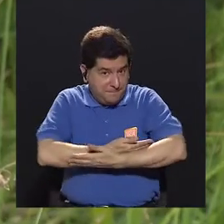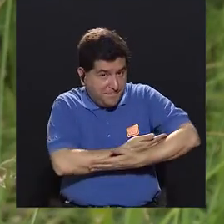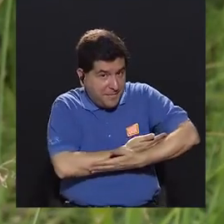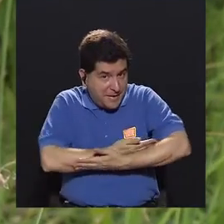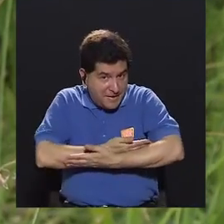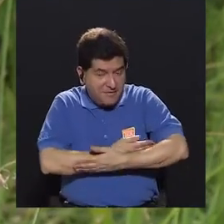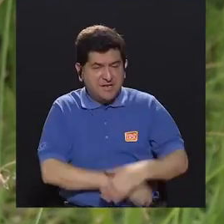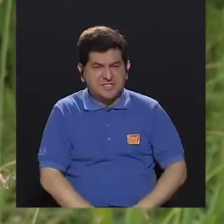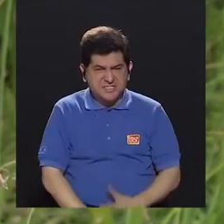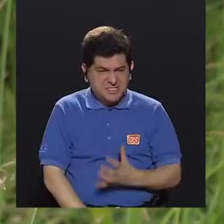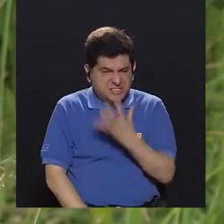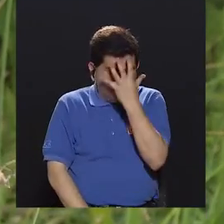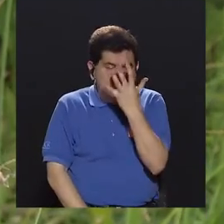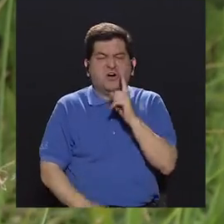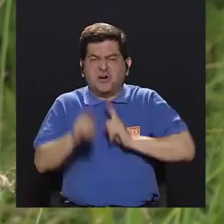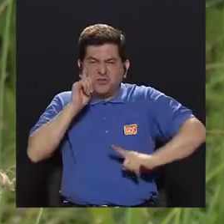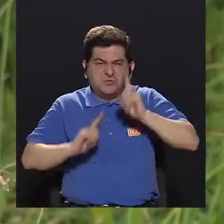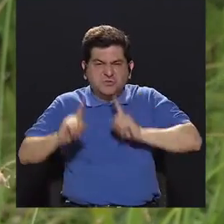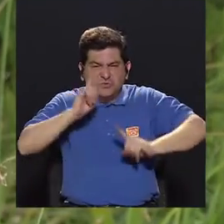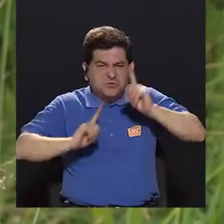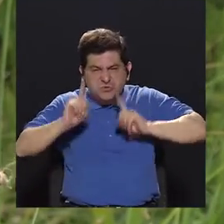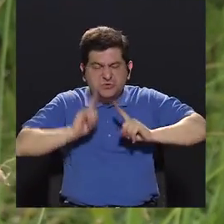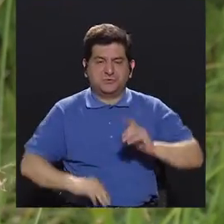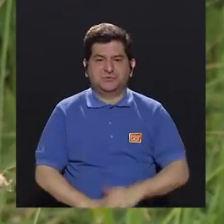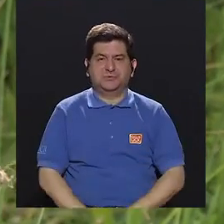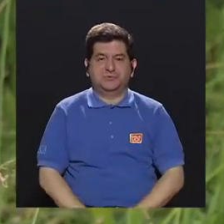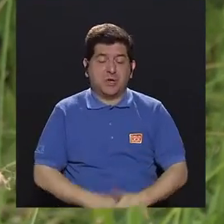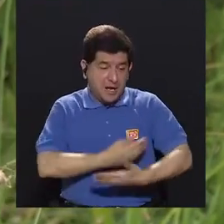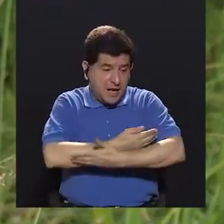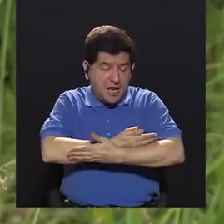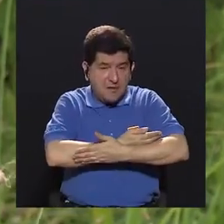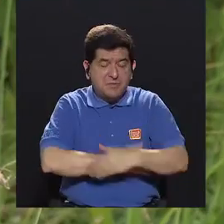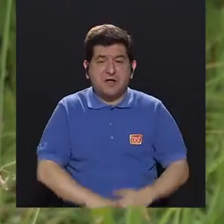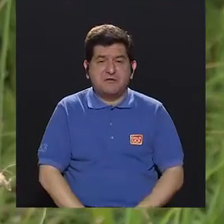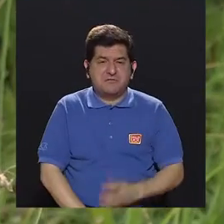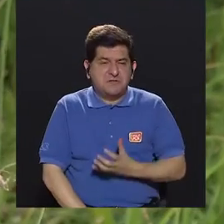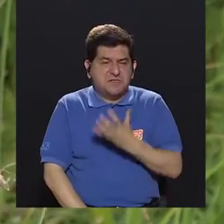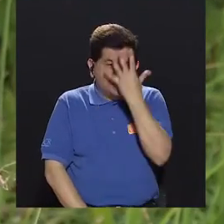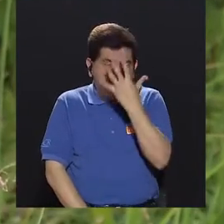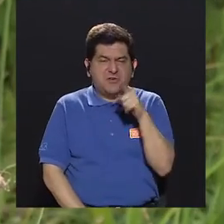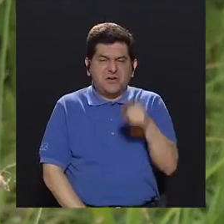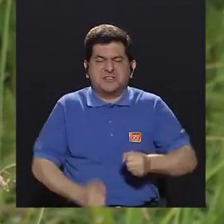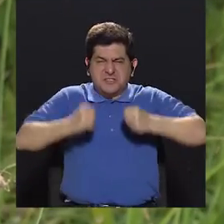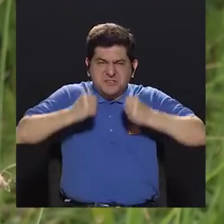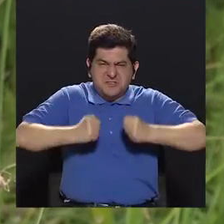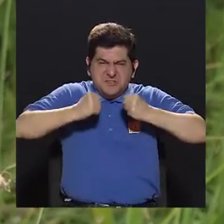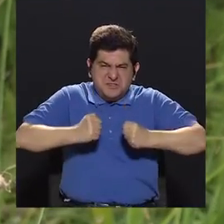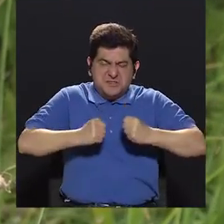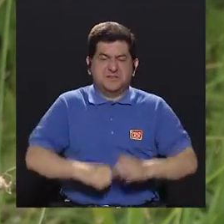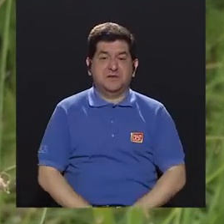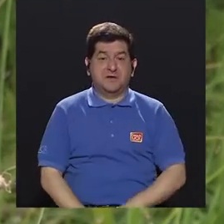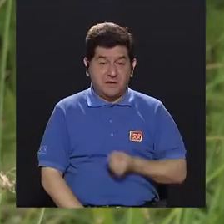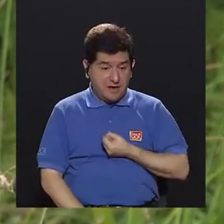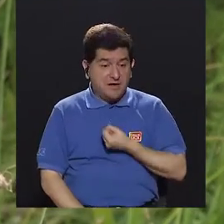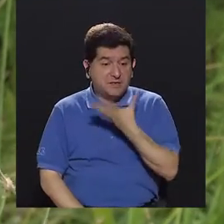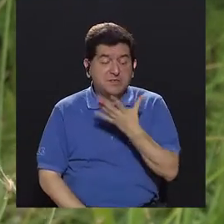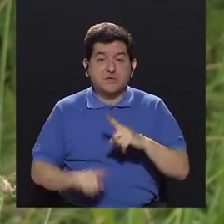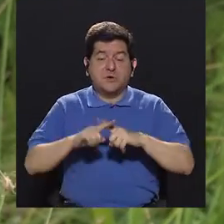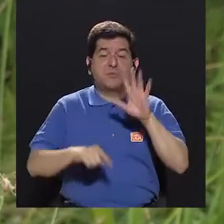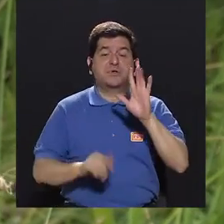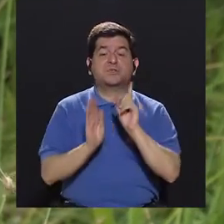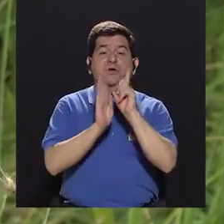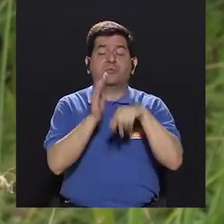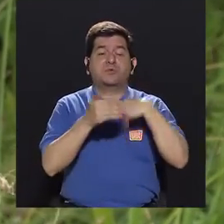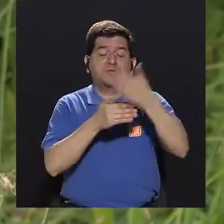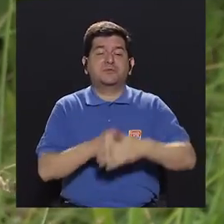resulta ser que se enojan y lloran. Los bebés se enojan y hacen una rabieta, se expresan, pero a los